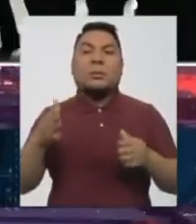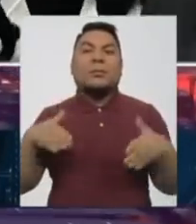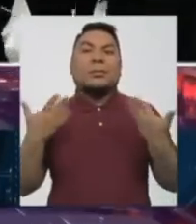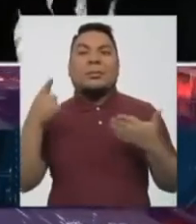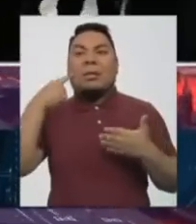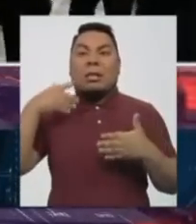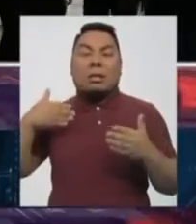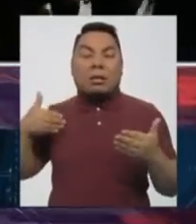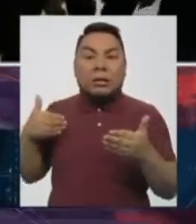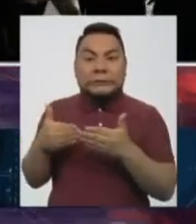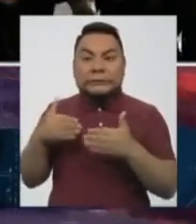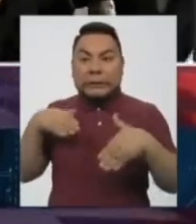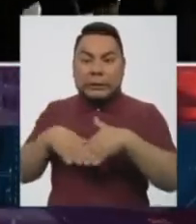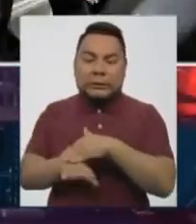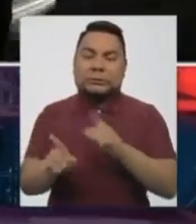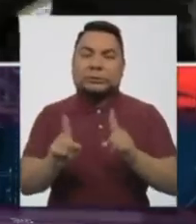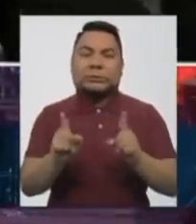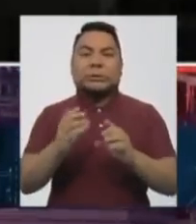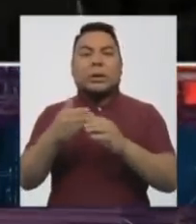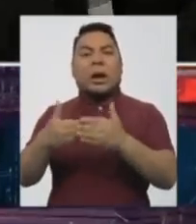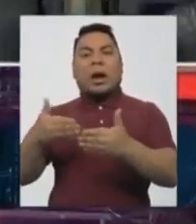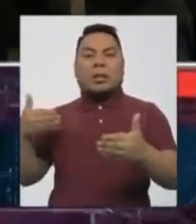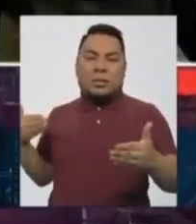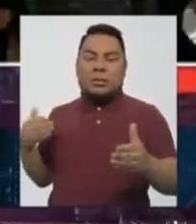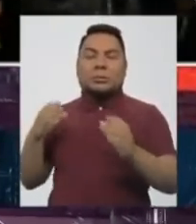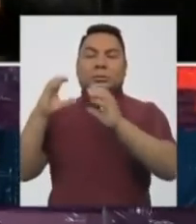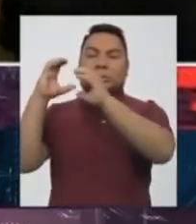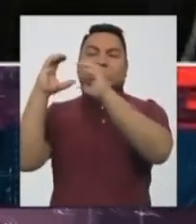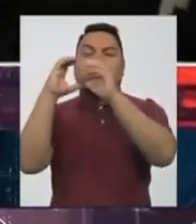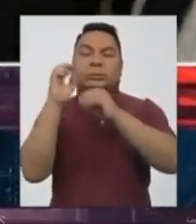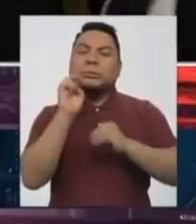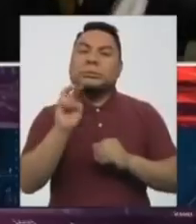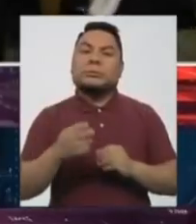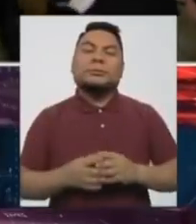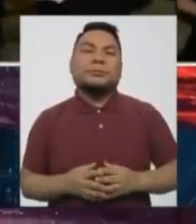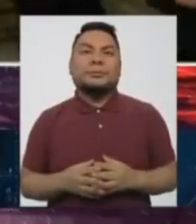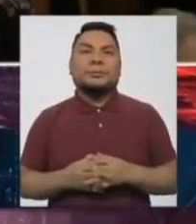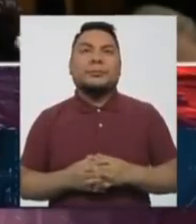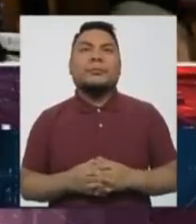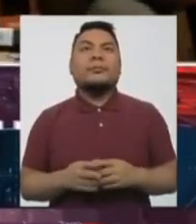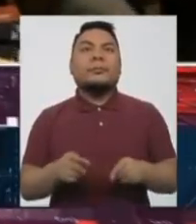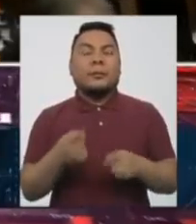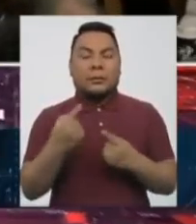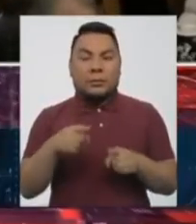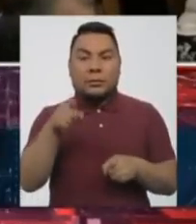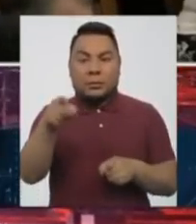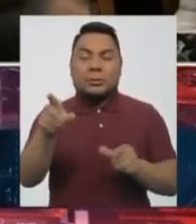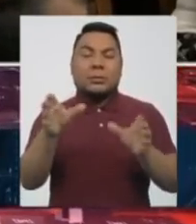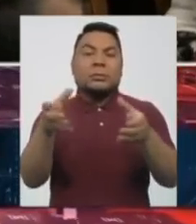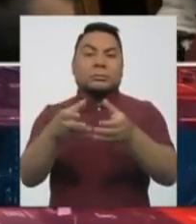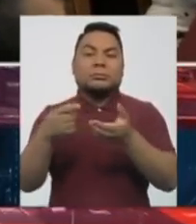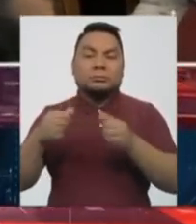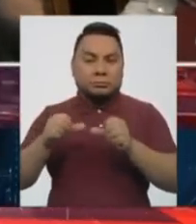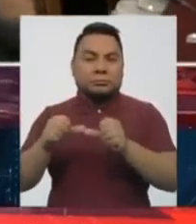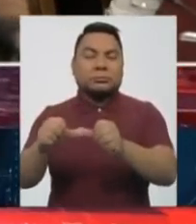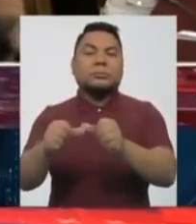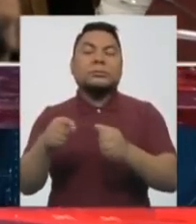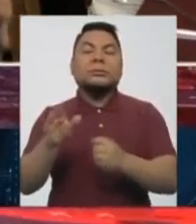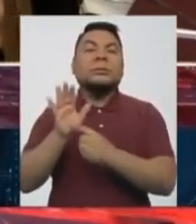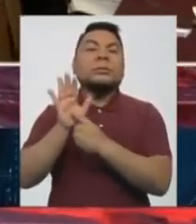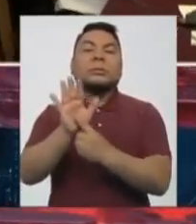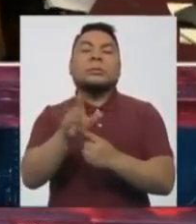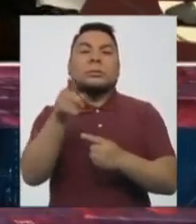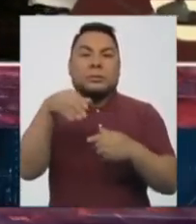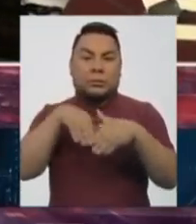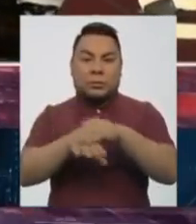podamos acercarnos a plantear algún tipo de interrogante. Sin embargo, sí dio bastante información al presentarse al